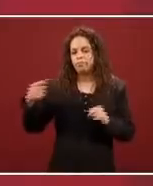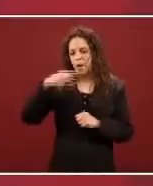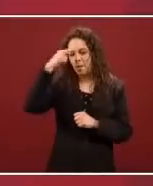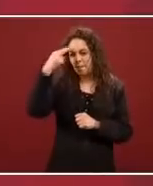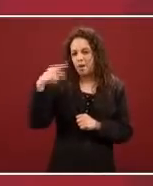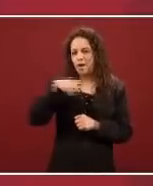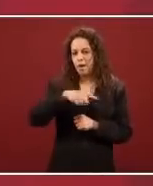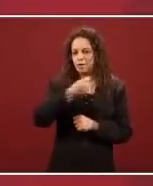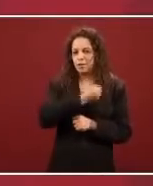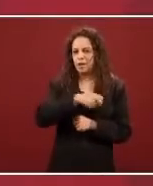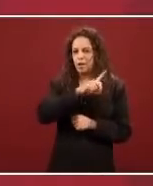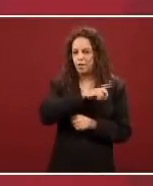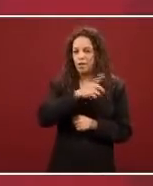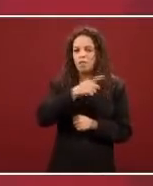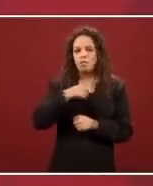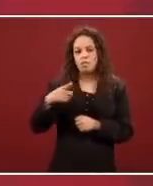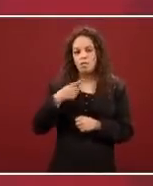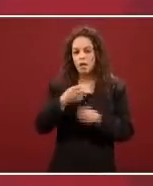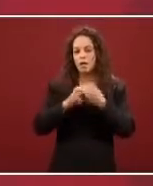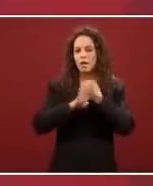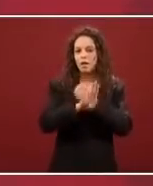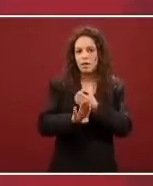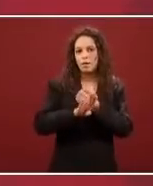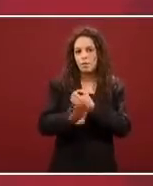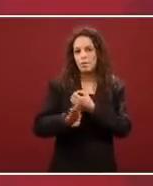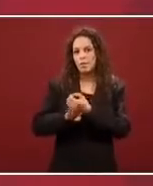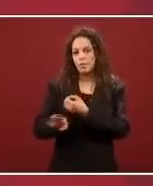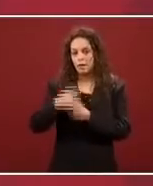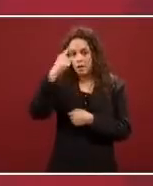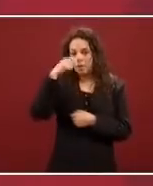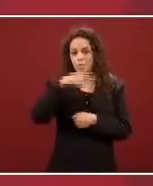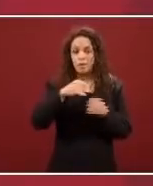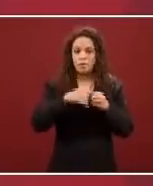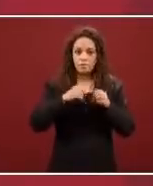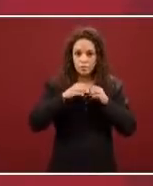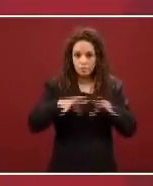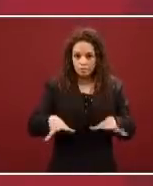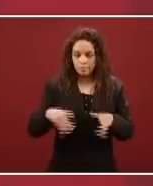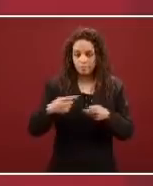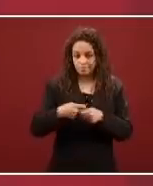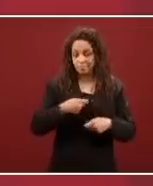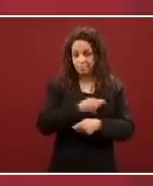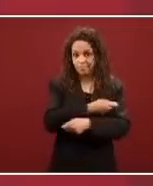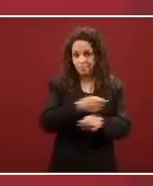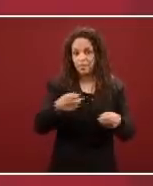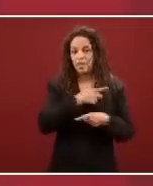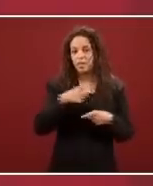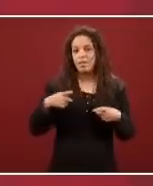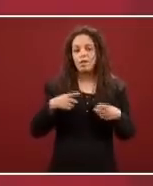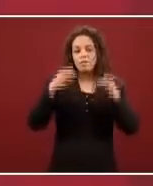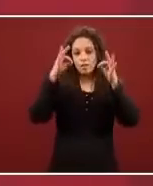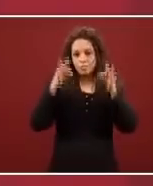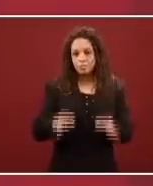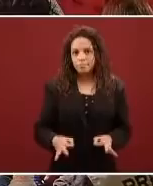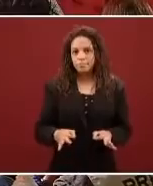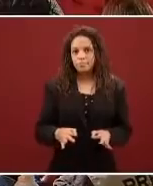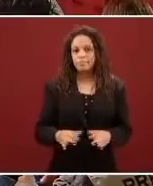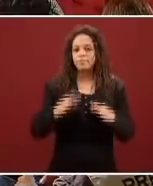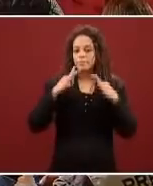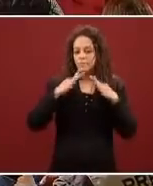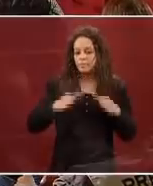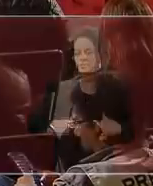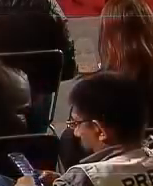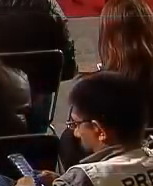tipo de operativos, que entreguen la información de forma correcta y tranquila. No hay por